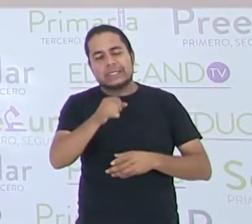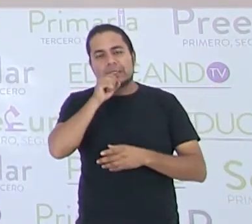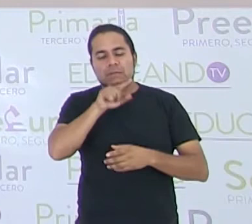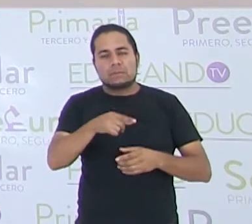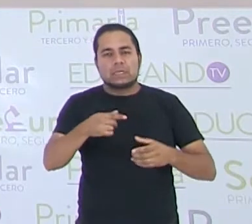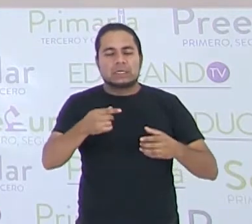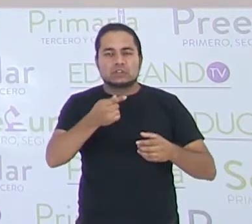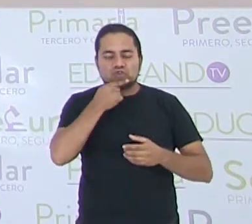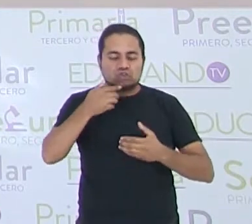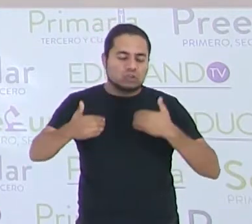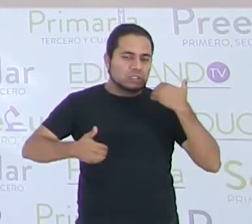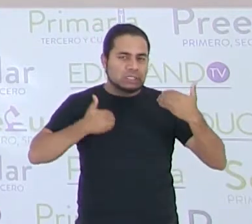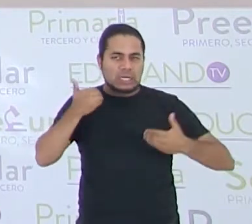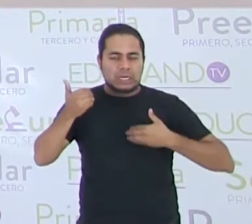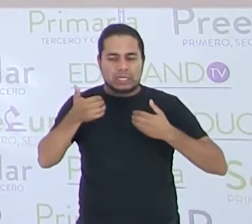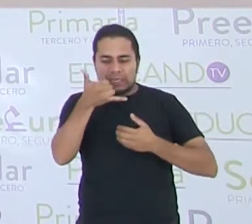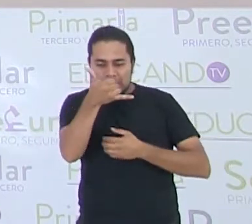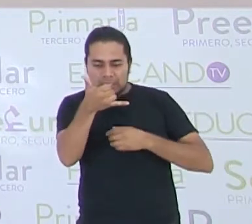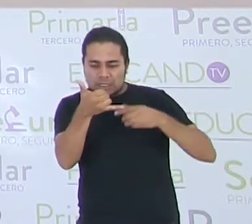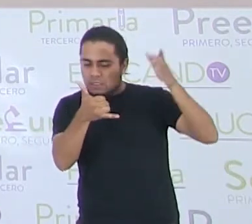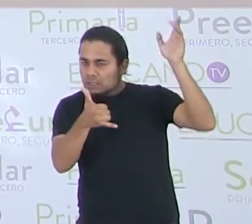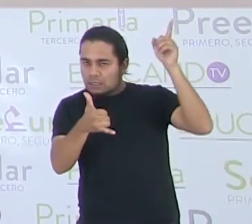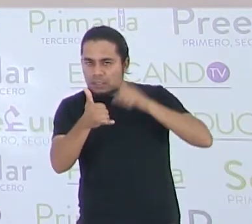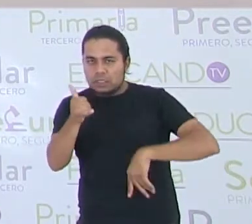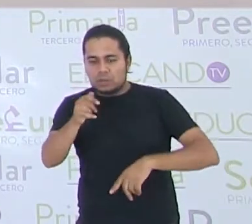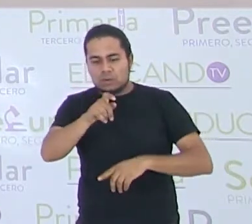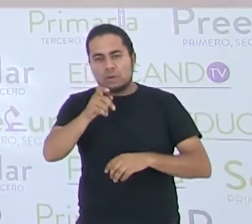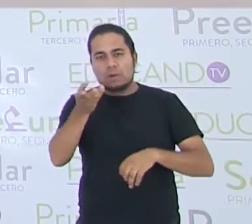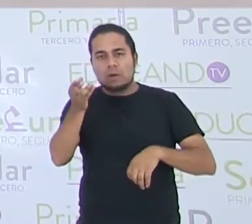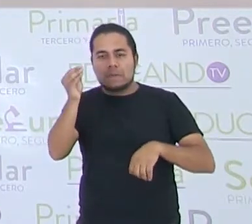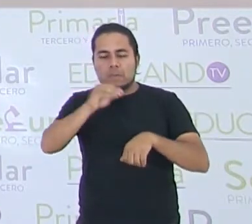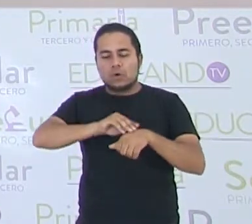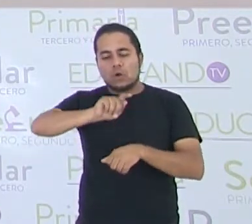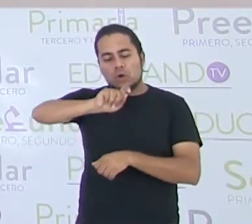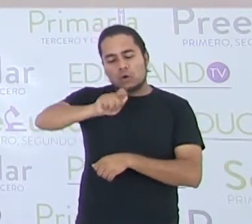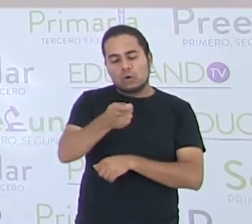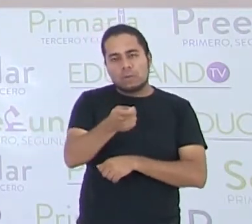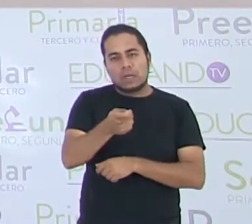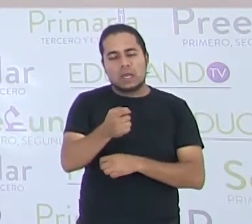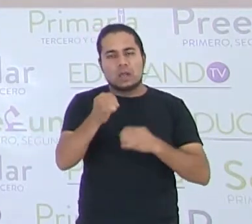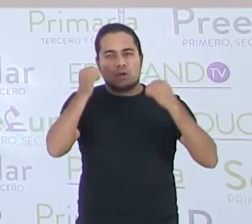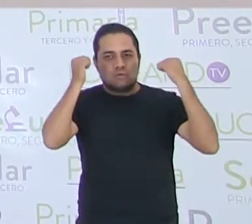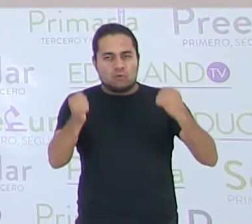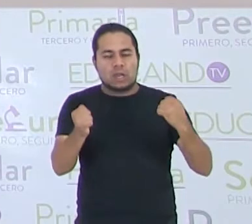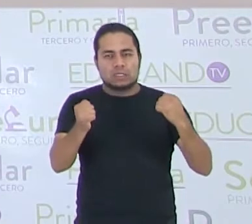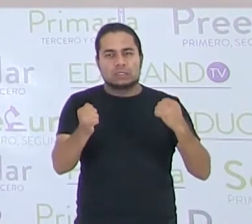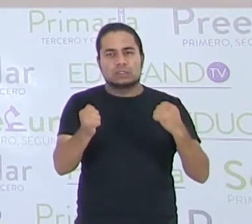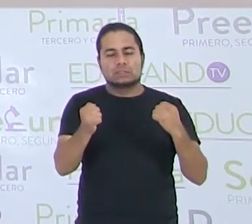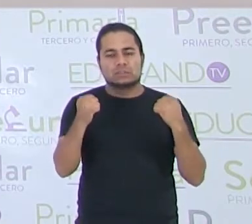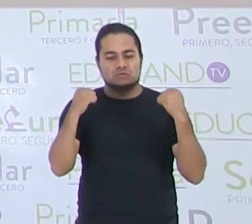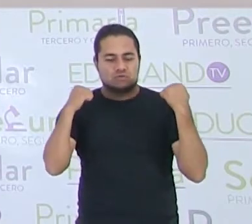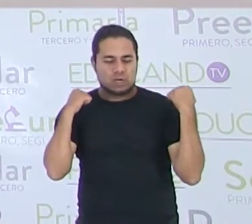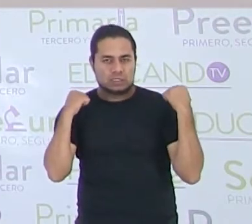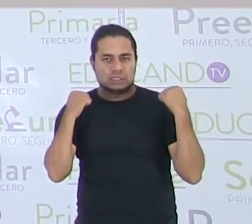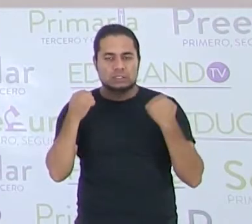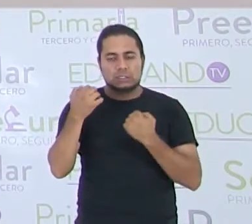alegres, en vez de la I, vamos a poner una coma, fuertes y